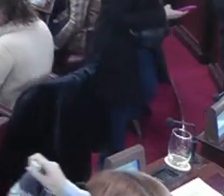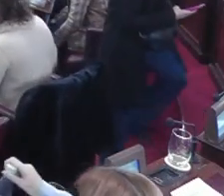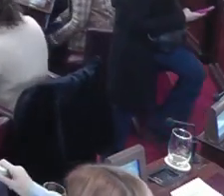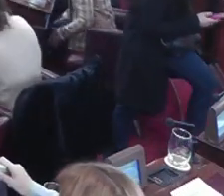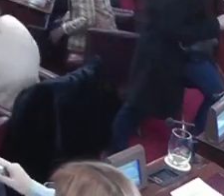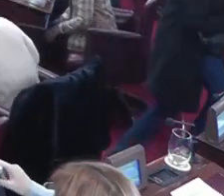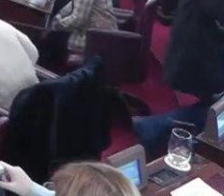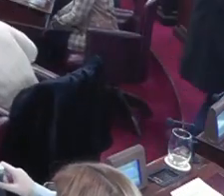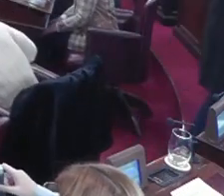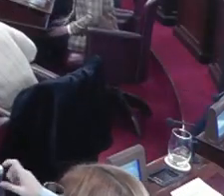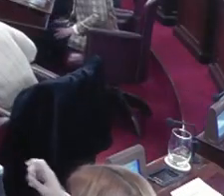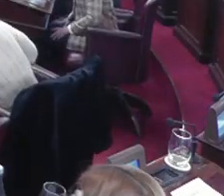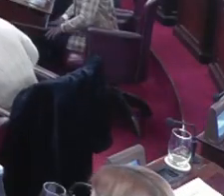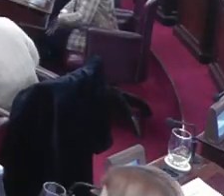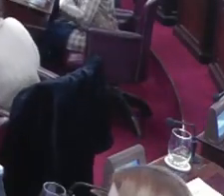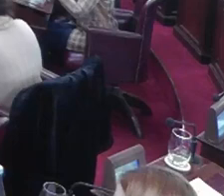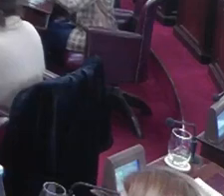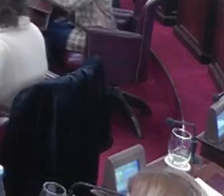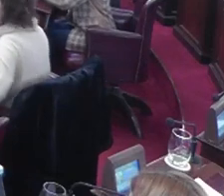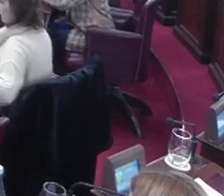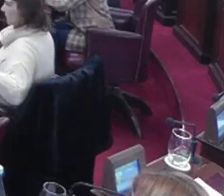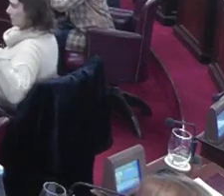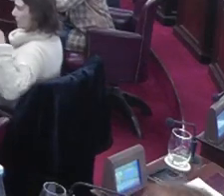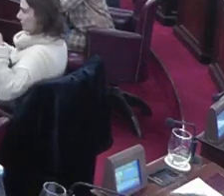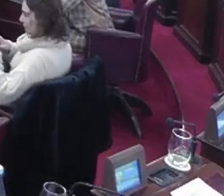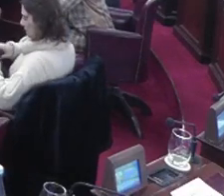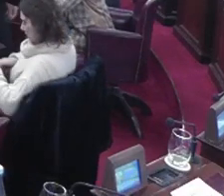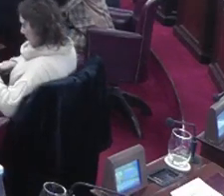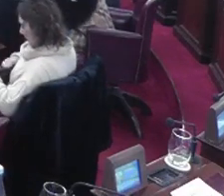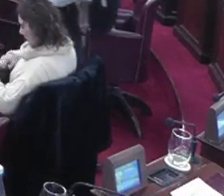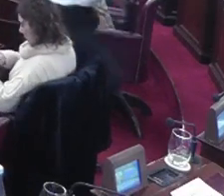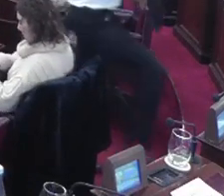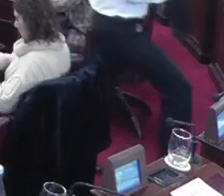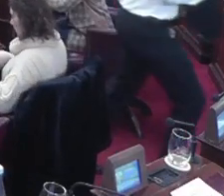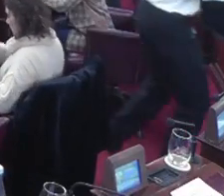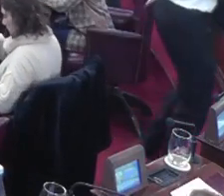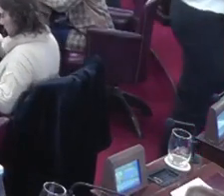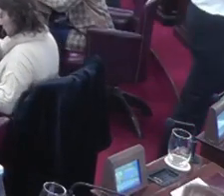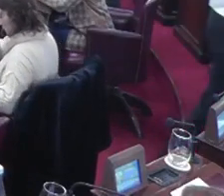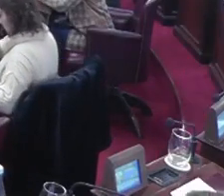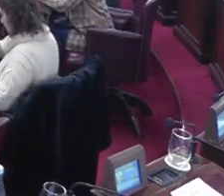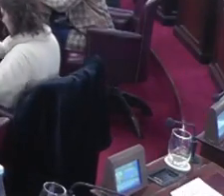busato Cándido catalini